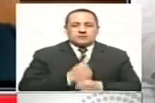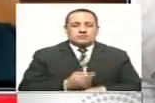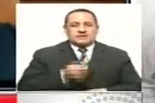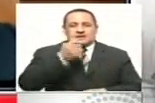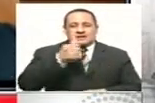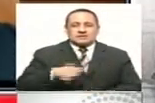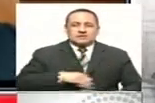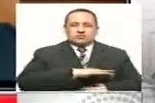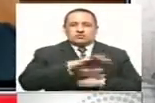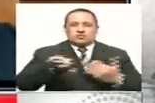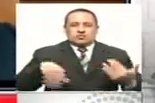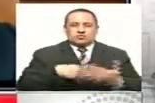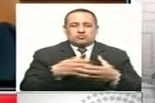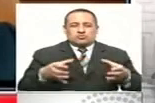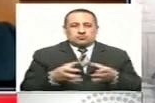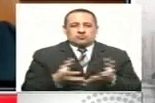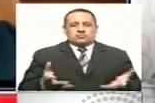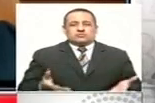en todos los sectores.